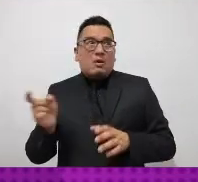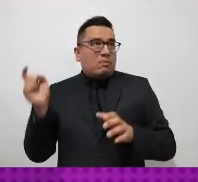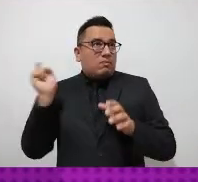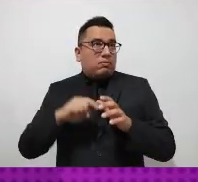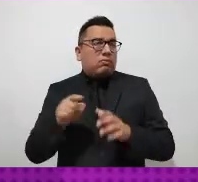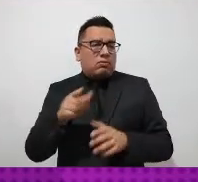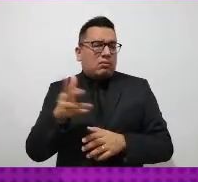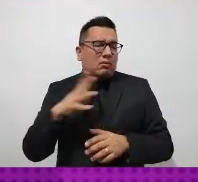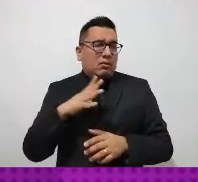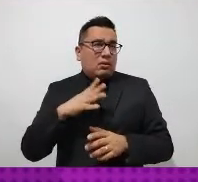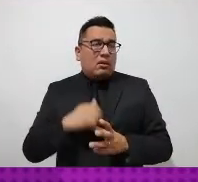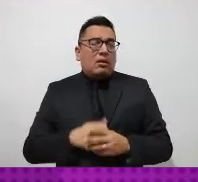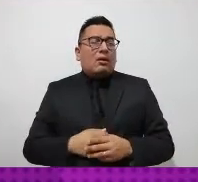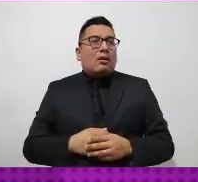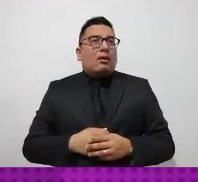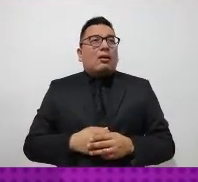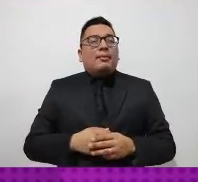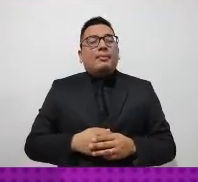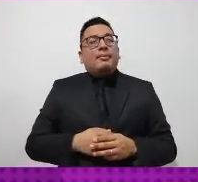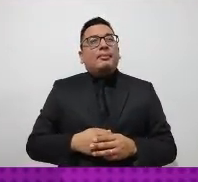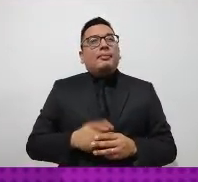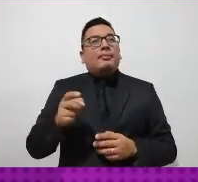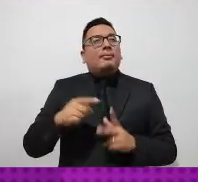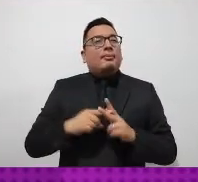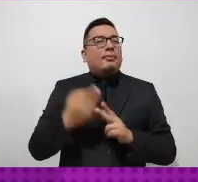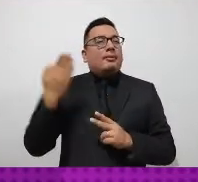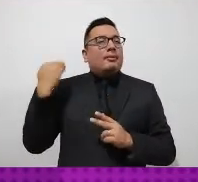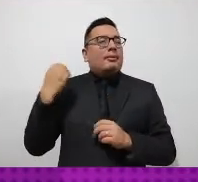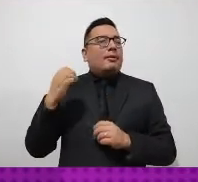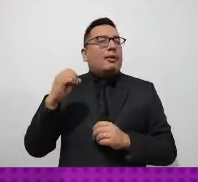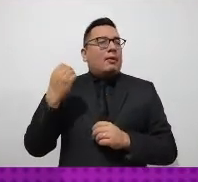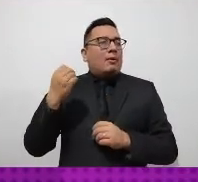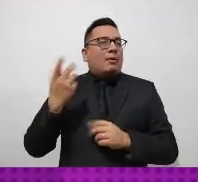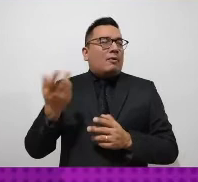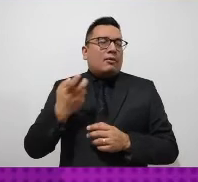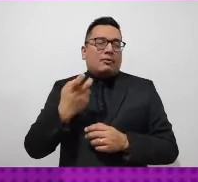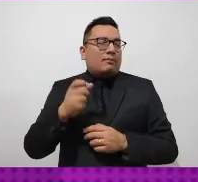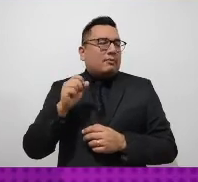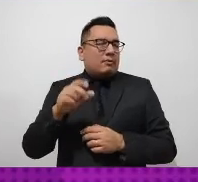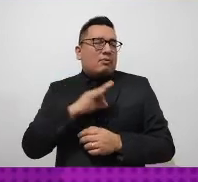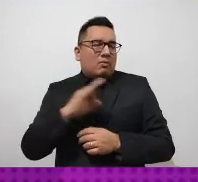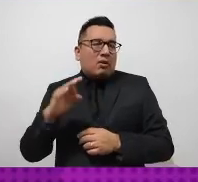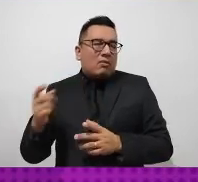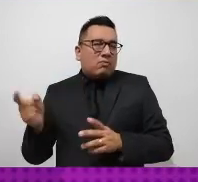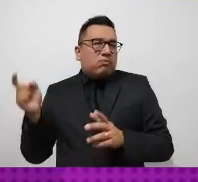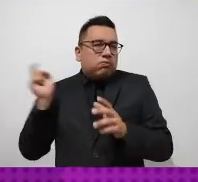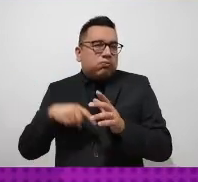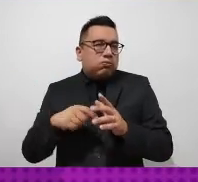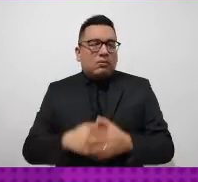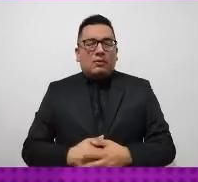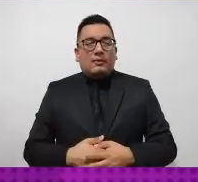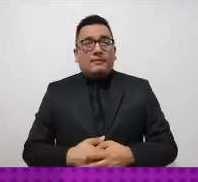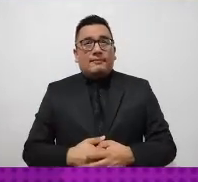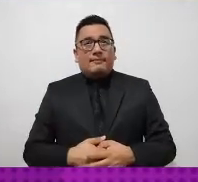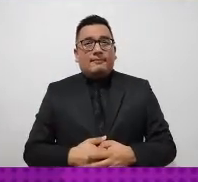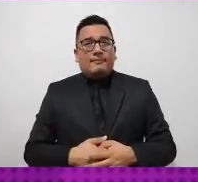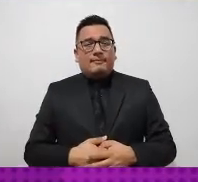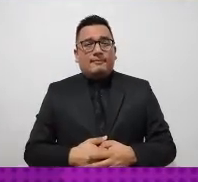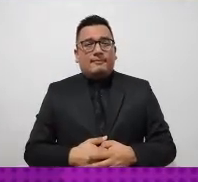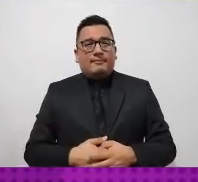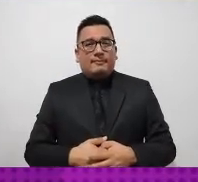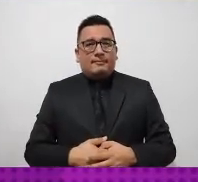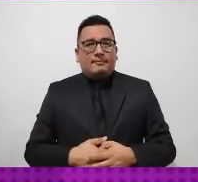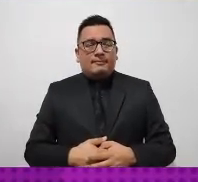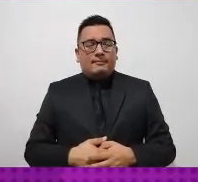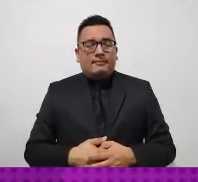2021, emanaron del 2020, que fue en octubre por motivos de la pandemia, entonces estaba muy cerca los tiempos para cuando